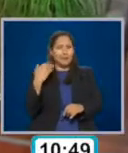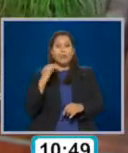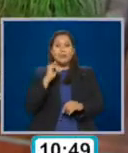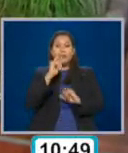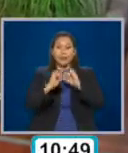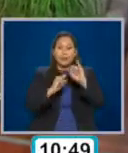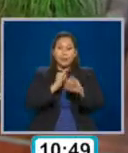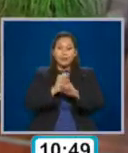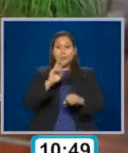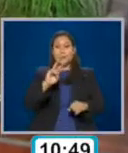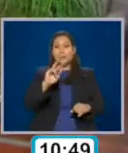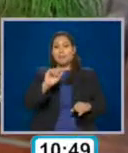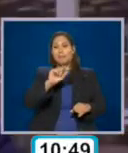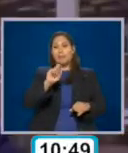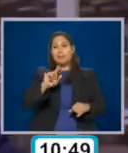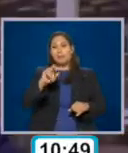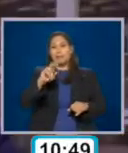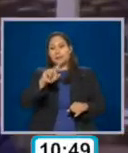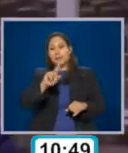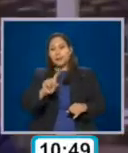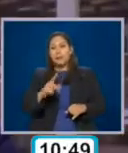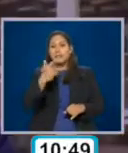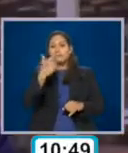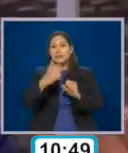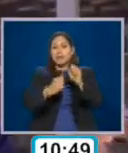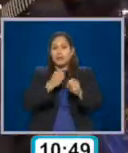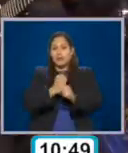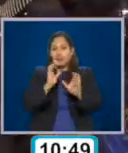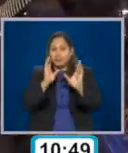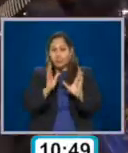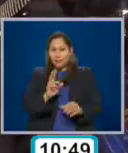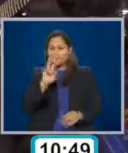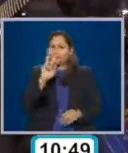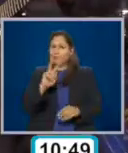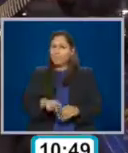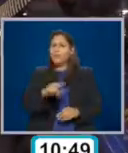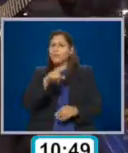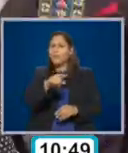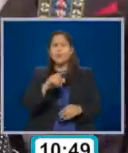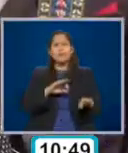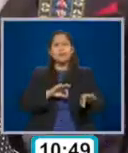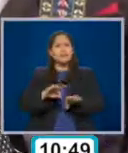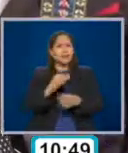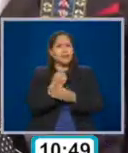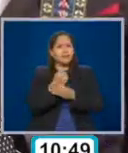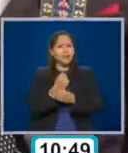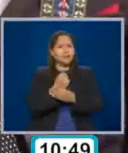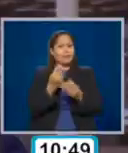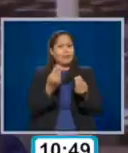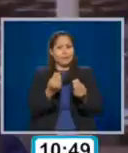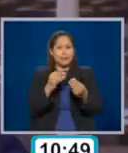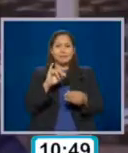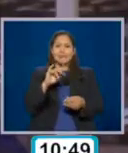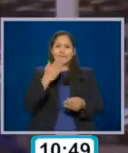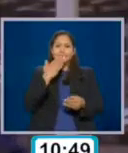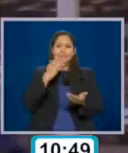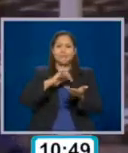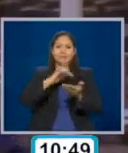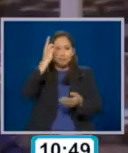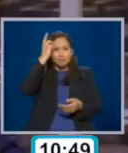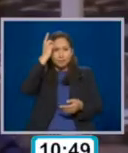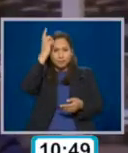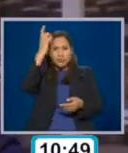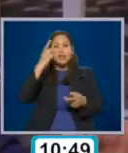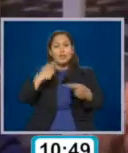¿Son Vázquez. 6, 7 años? 7 años ya, así es. Y de verdad han andado ustedes trabajando mucho. Bien, gracias a Dios, la gente ha aceptado